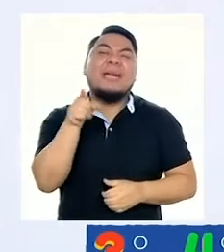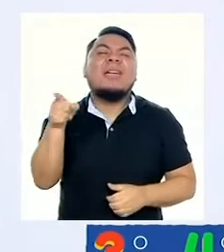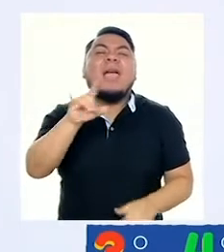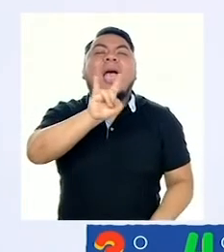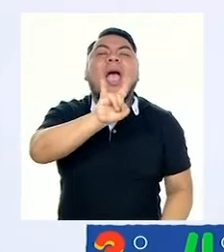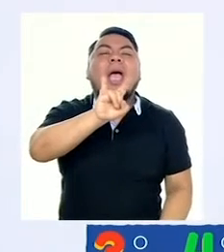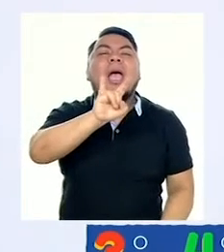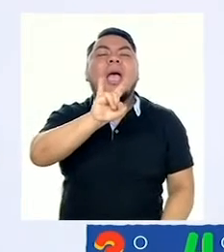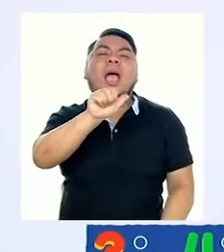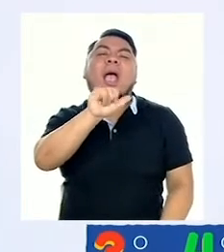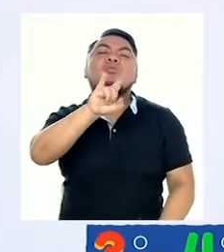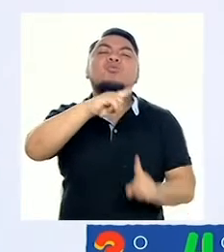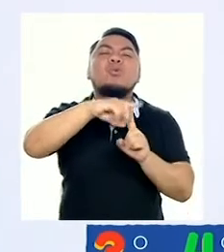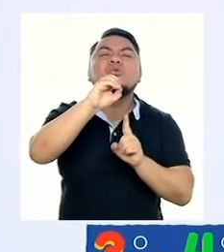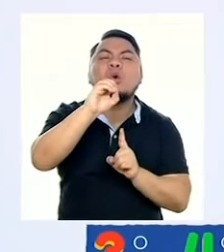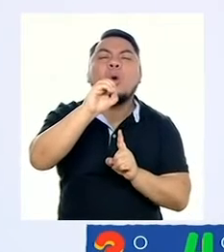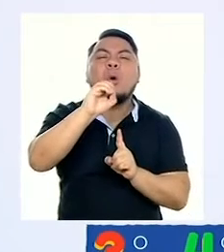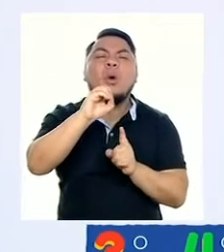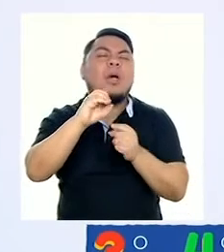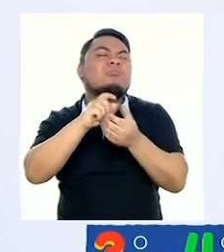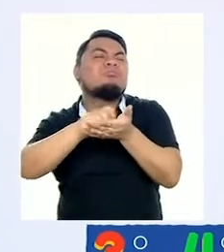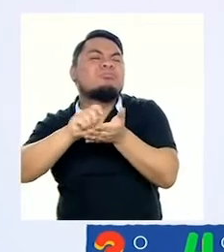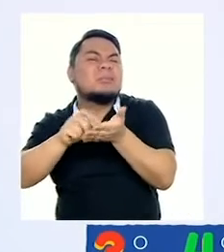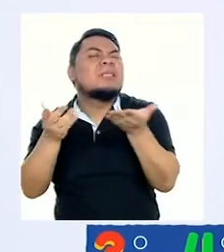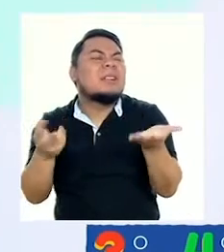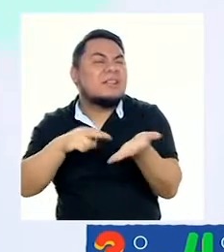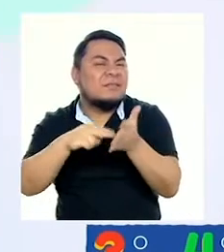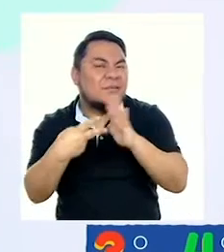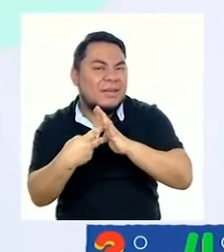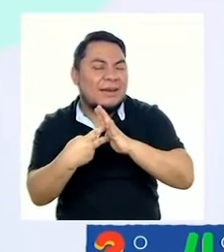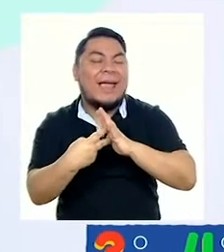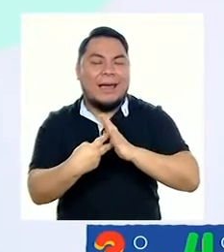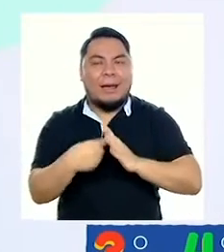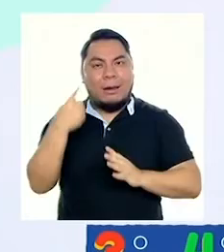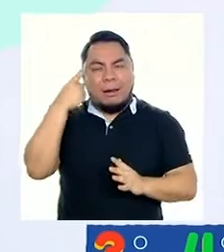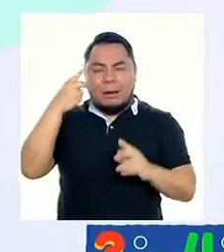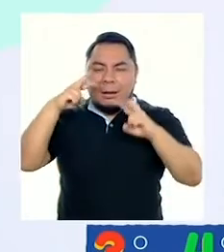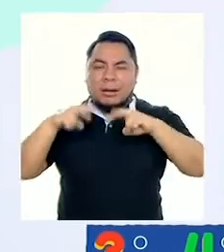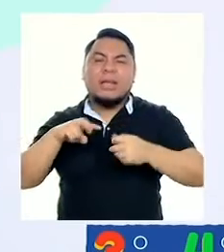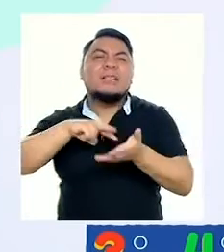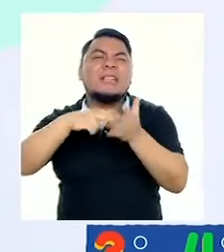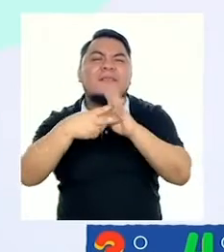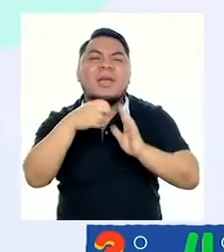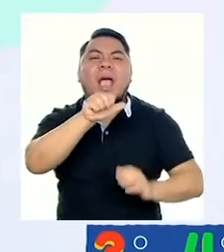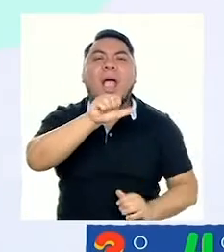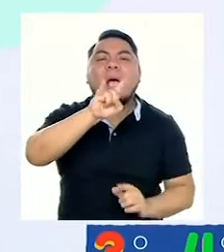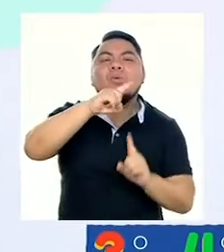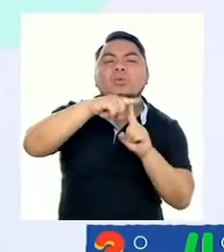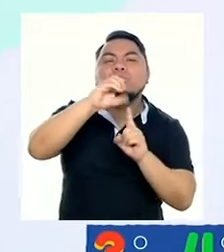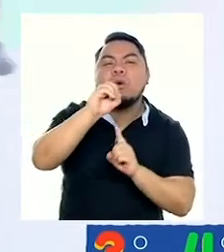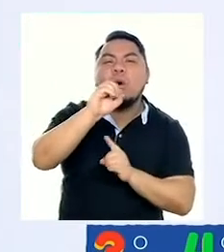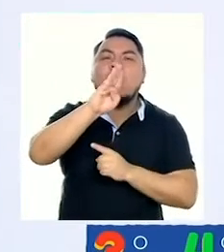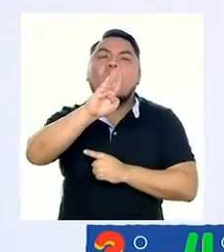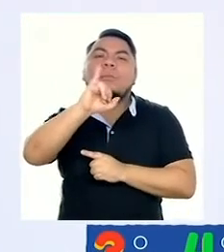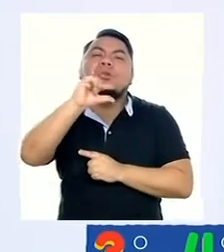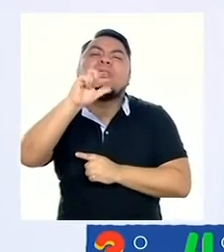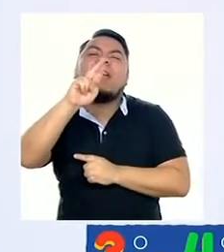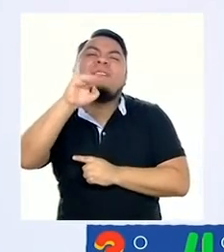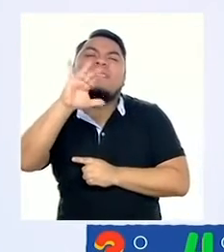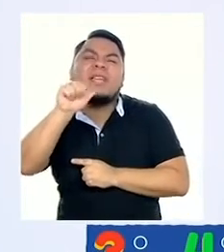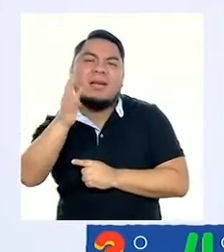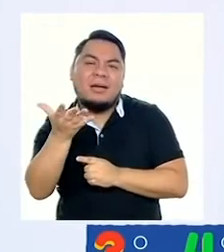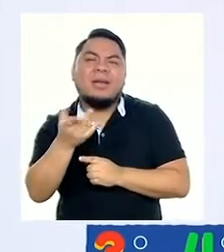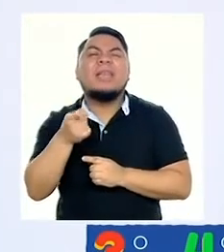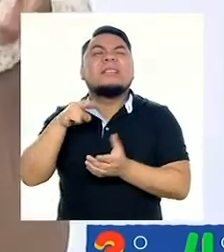autobiografía entonces? Bueno, para comenzar a descubrir lo que es una autobiografía, empezaremos primero por ¿qué